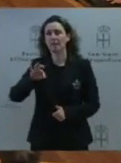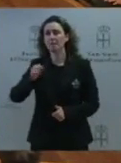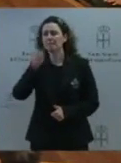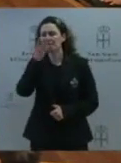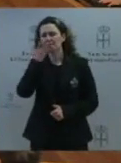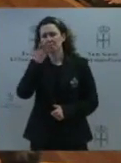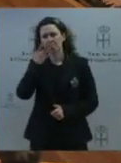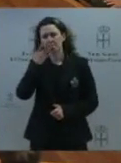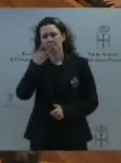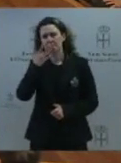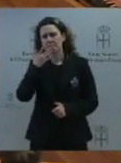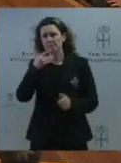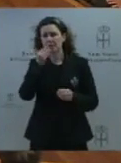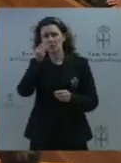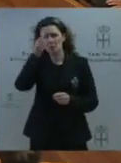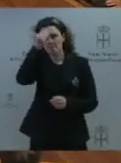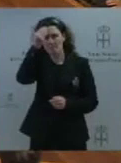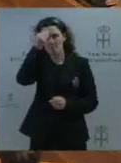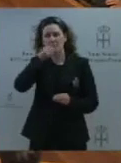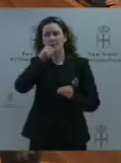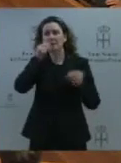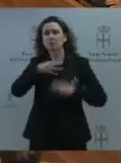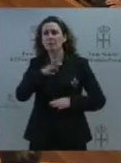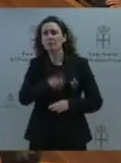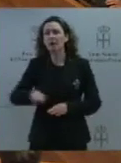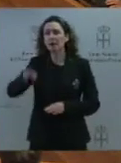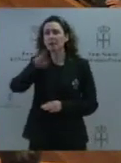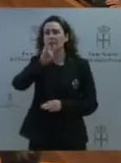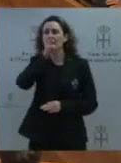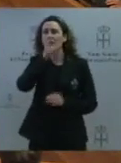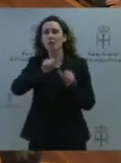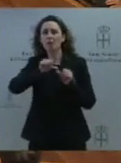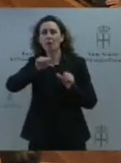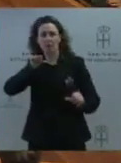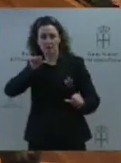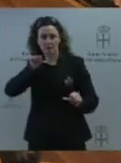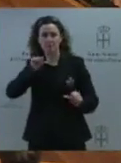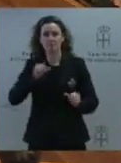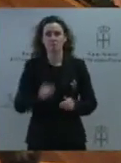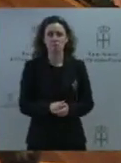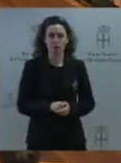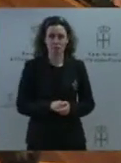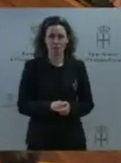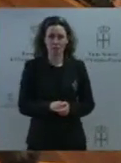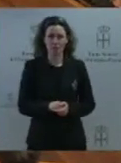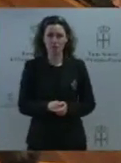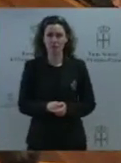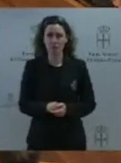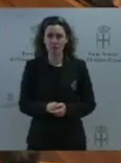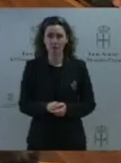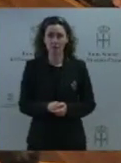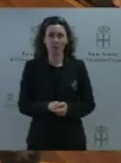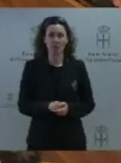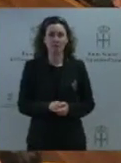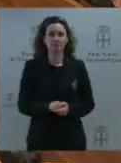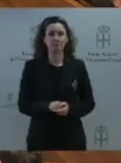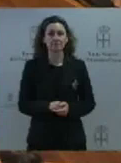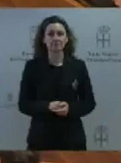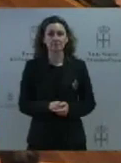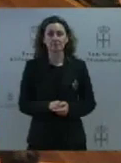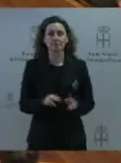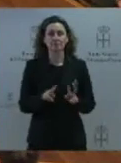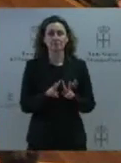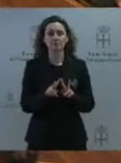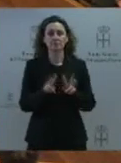volver a repetir los errores que se hicieron en el pasado una de las primeras cuestiones Muchas gracias